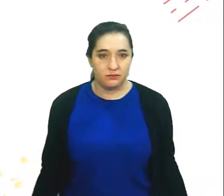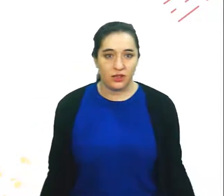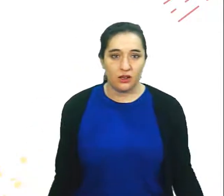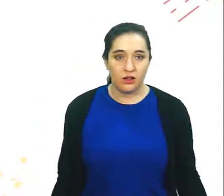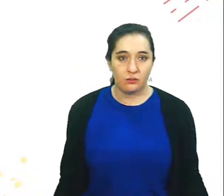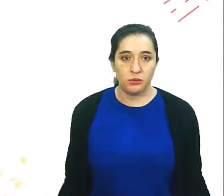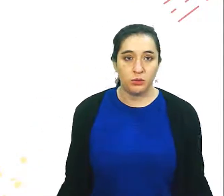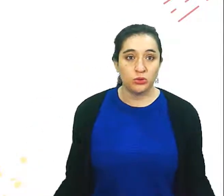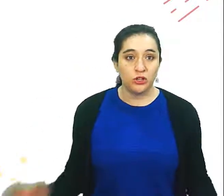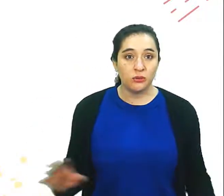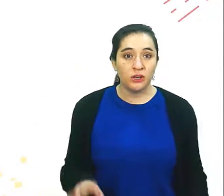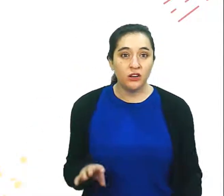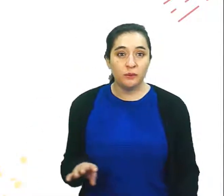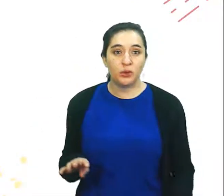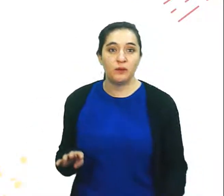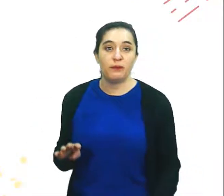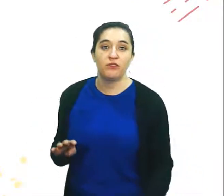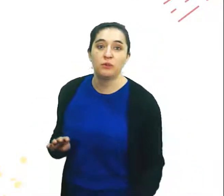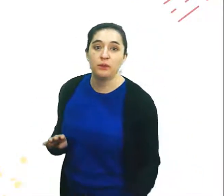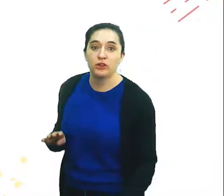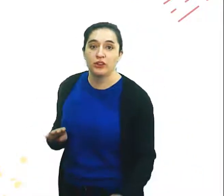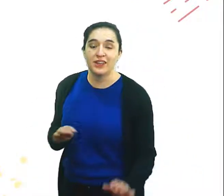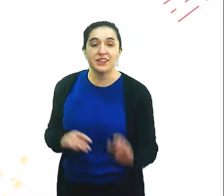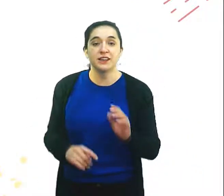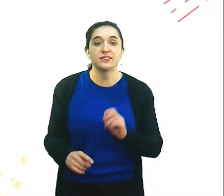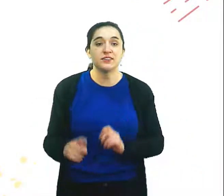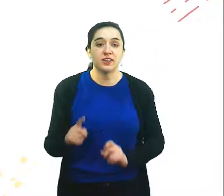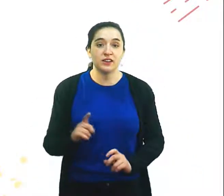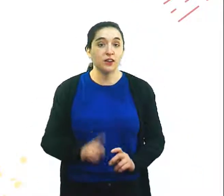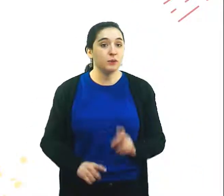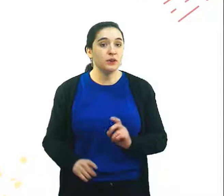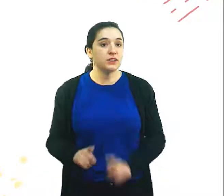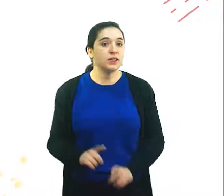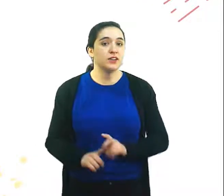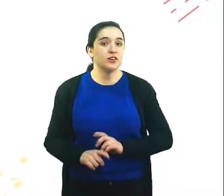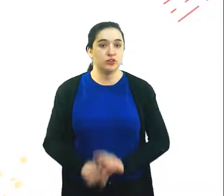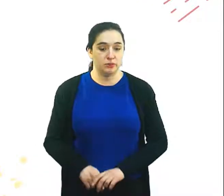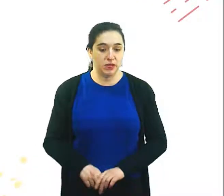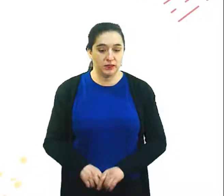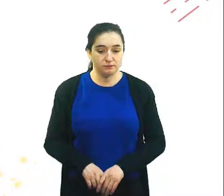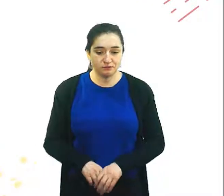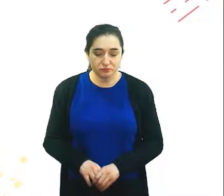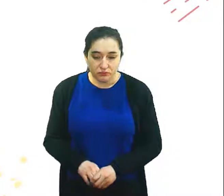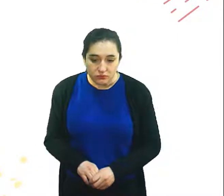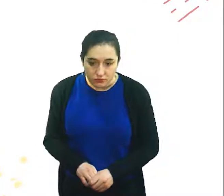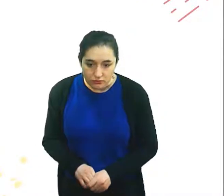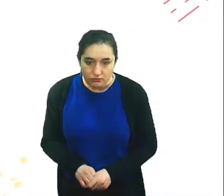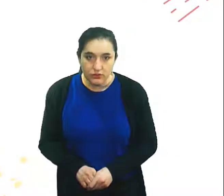anarquía. A mí no me gusta denominarlo porque es más bien un periodo de inestabilidad política y económica,